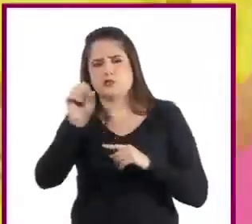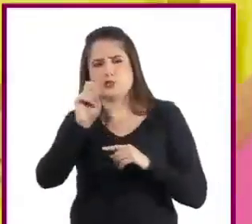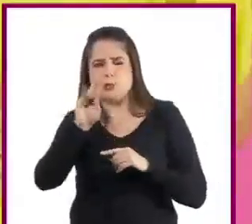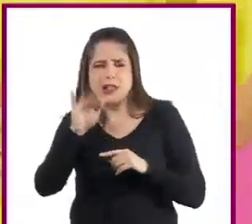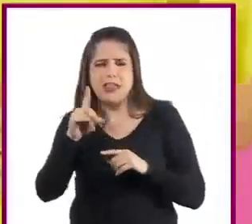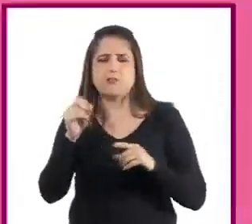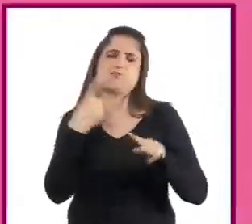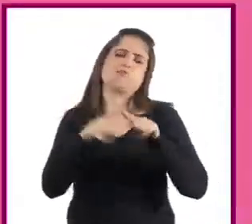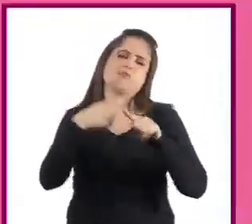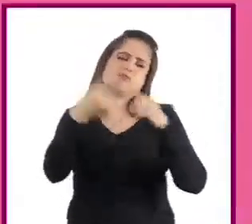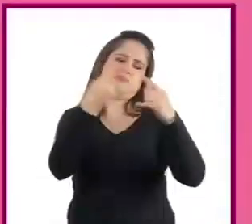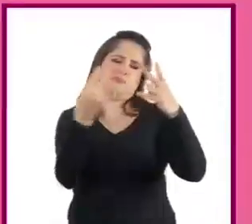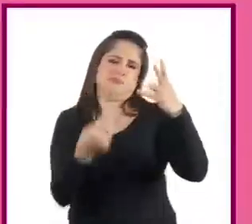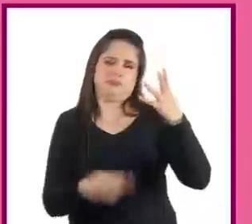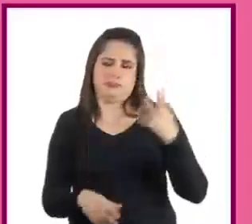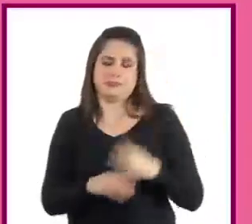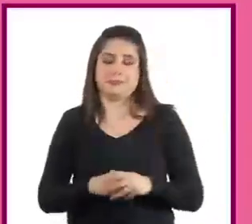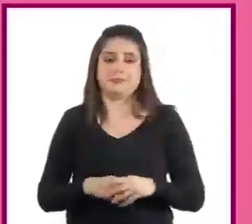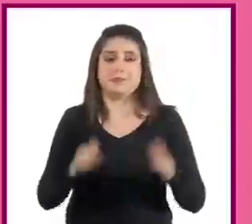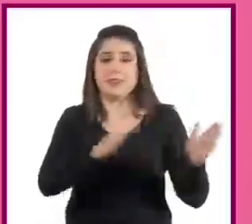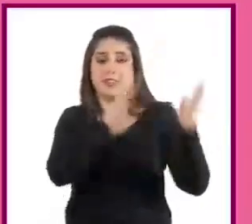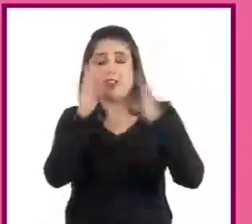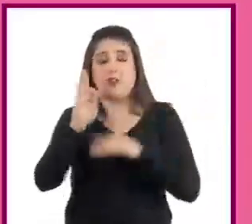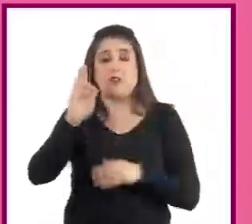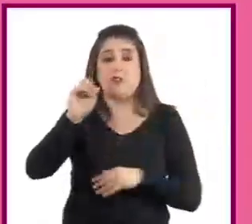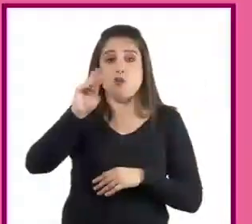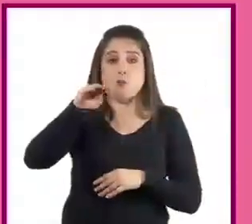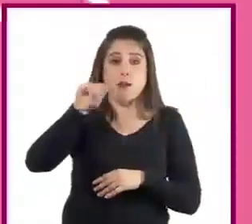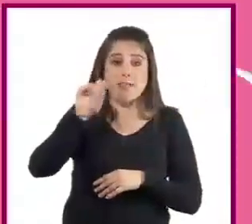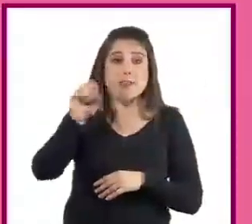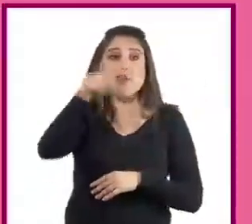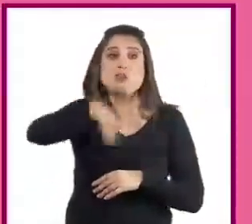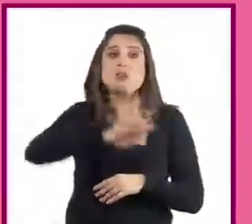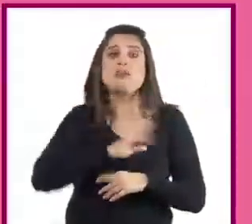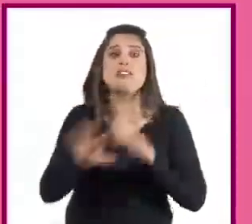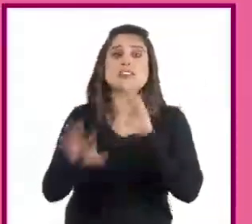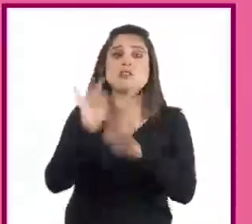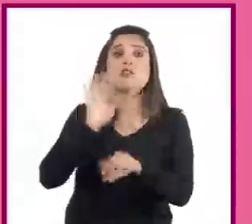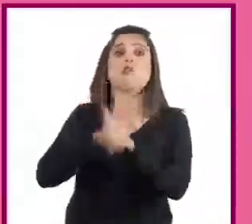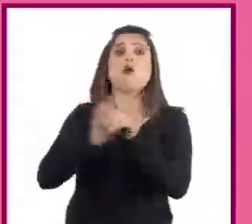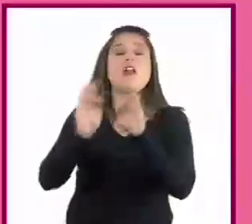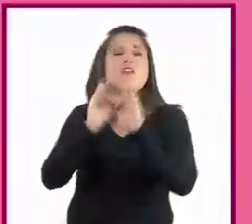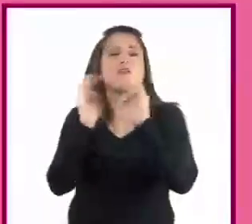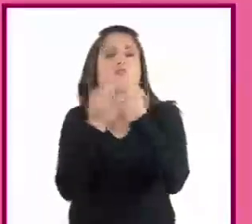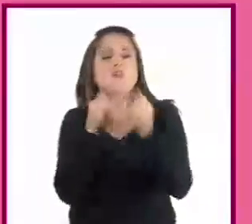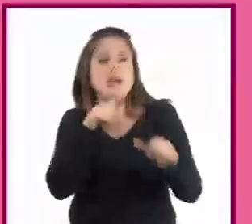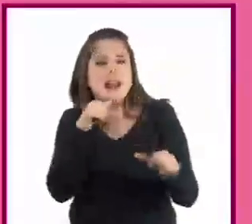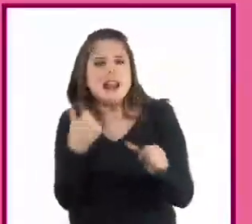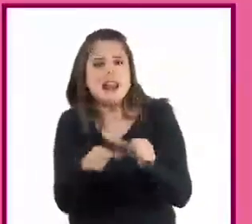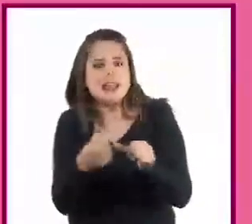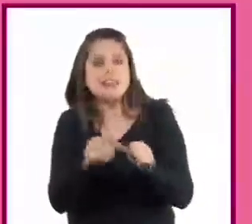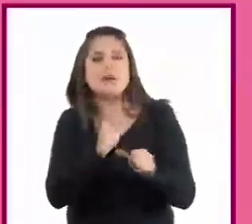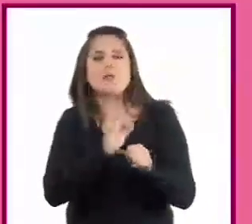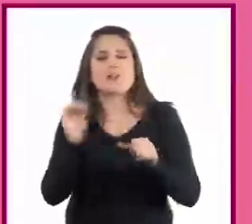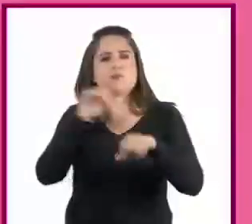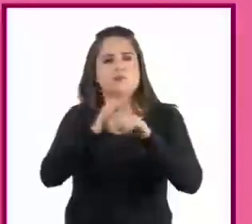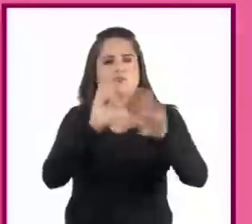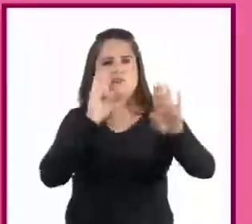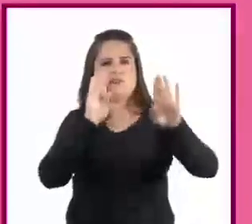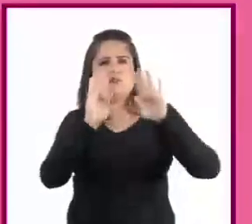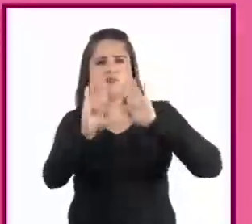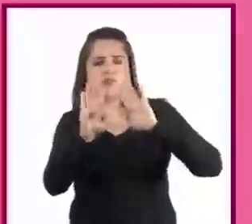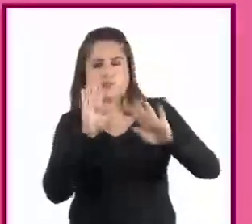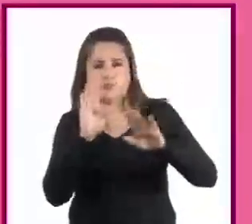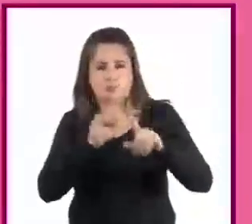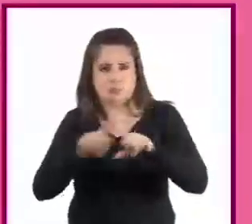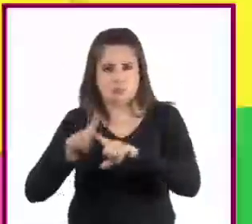otras. En la pestaña Formato podemos elegir un estilo de fuente o de forma e incluir un efecto especial para ambos